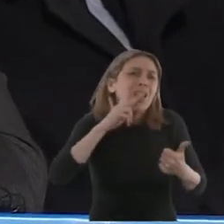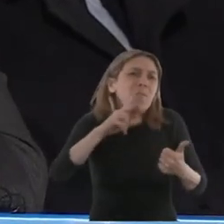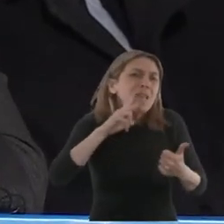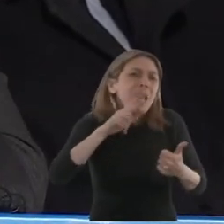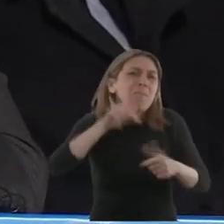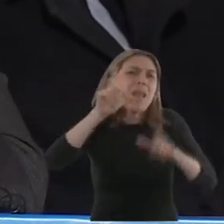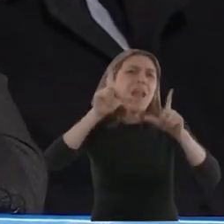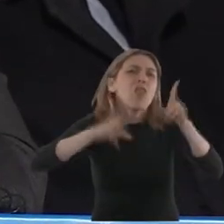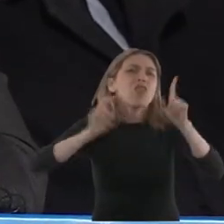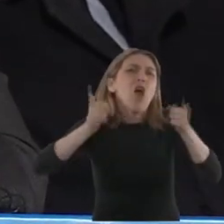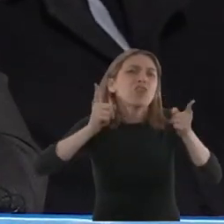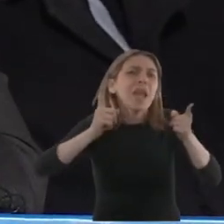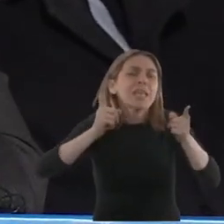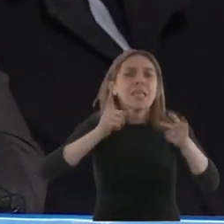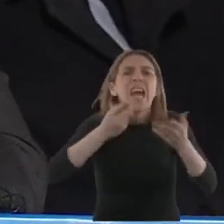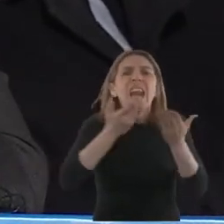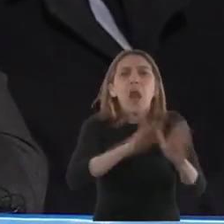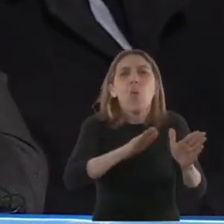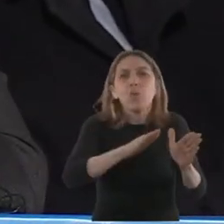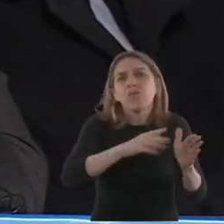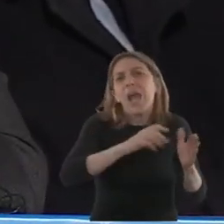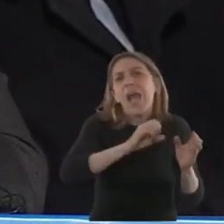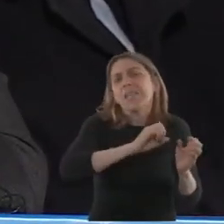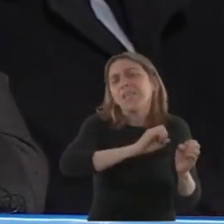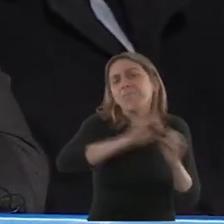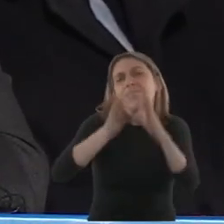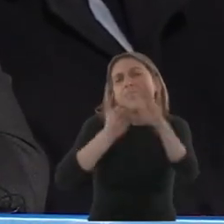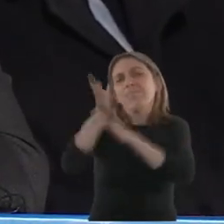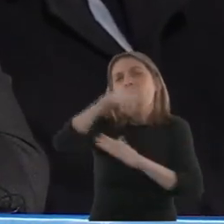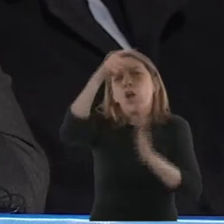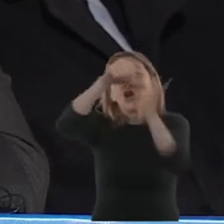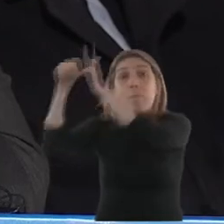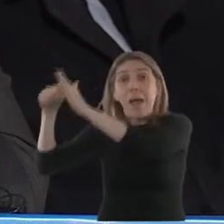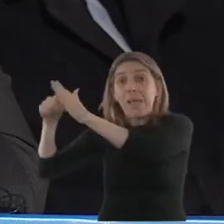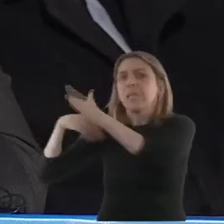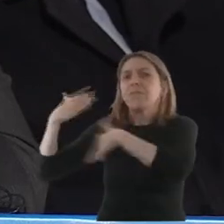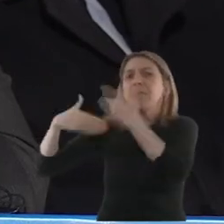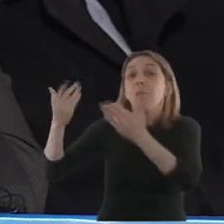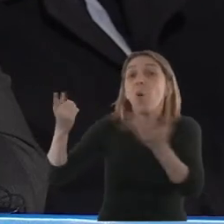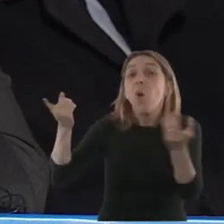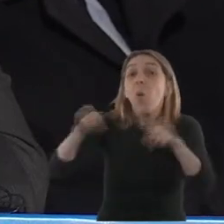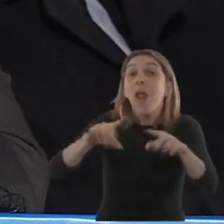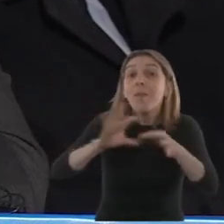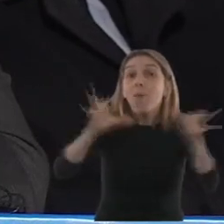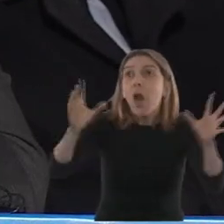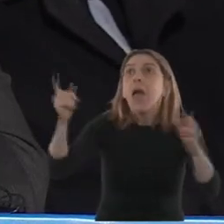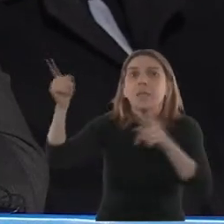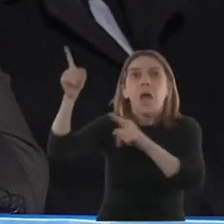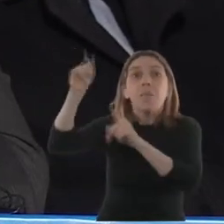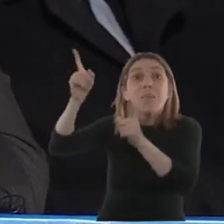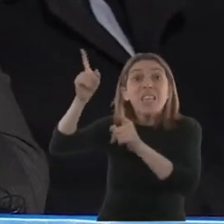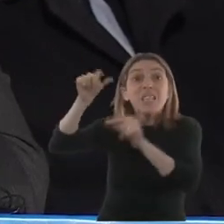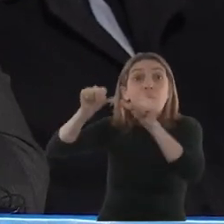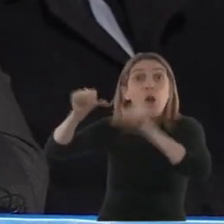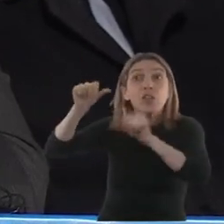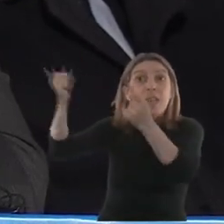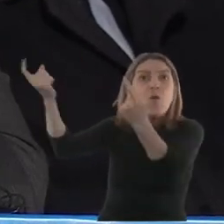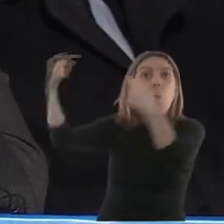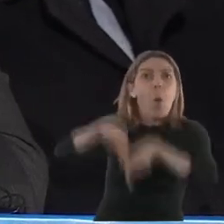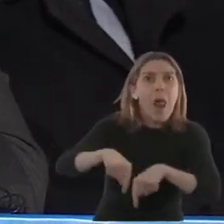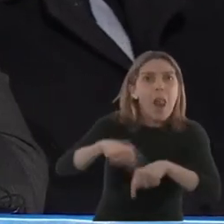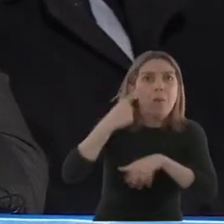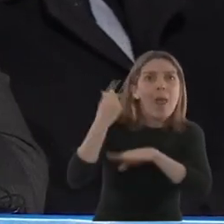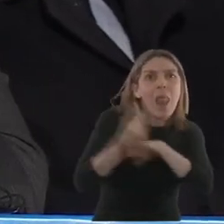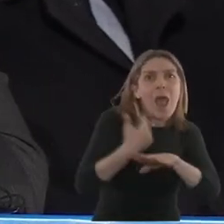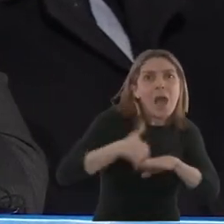muchos de ellos se exiliaran. Algunos volvieron y otros recién lo hicieron en democracia. Pero ese fue